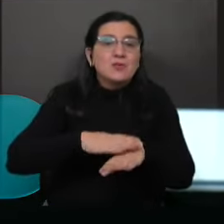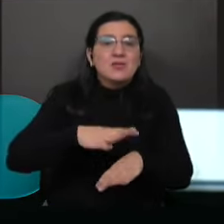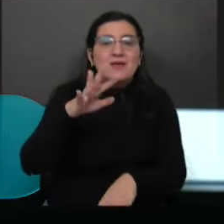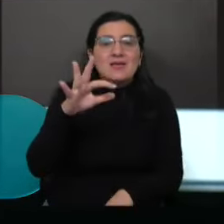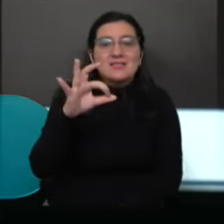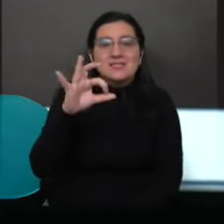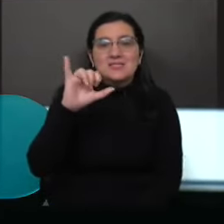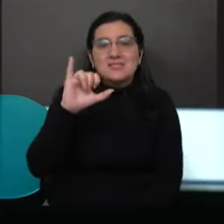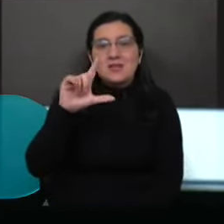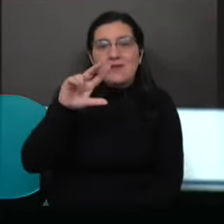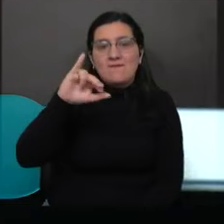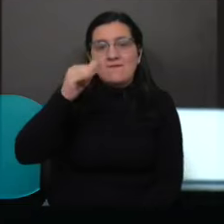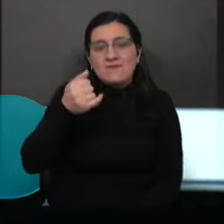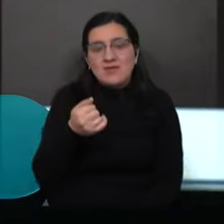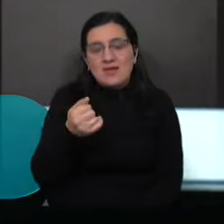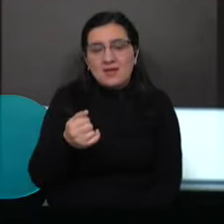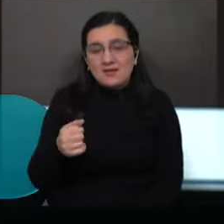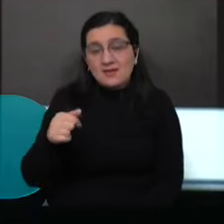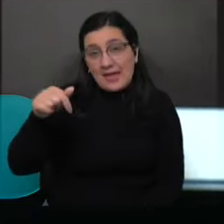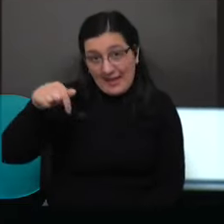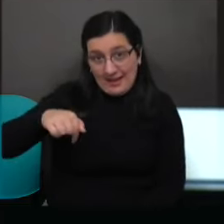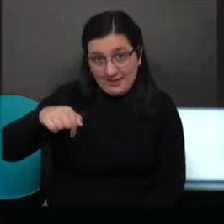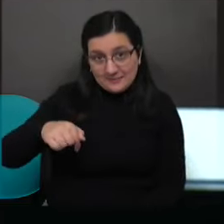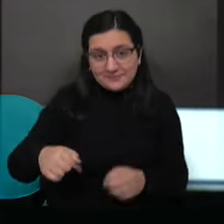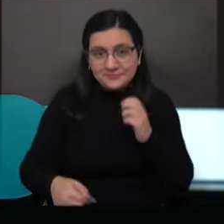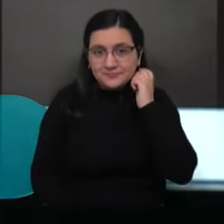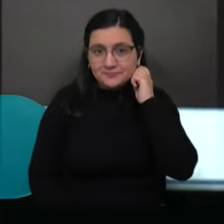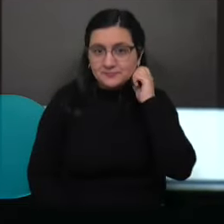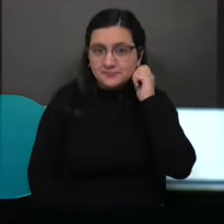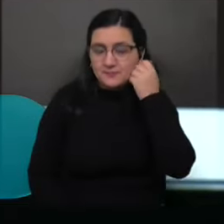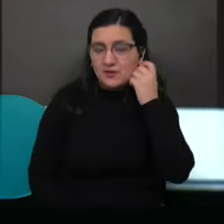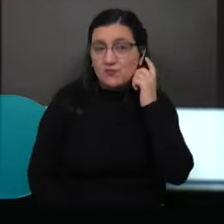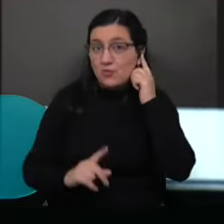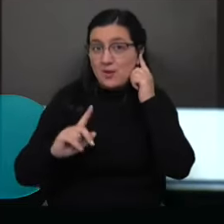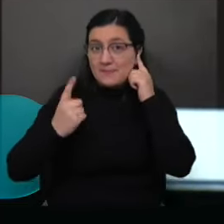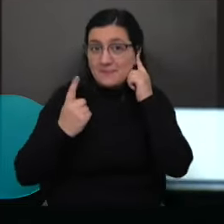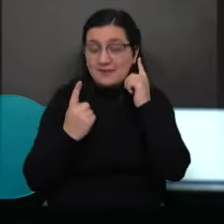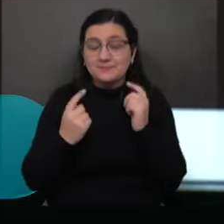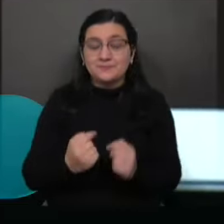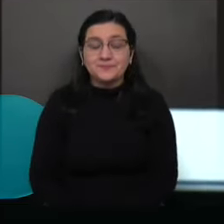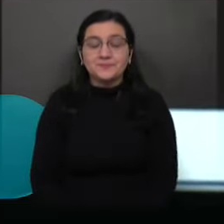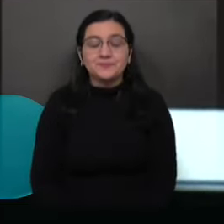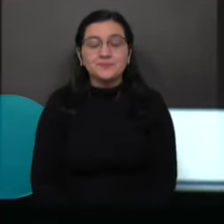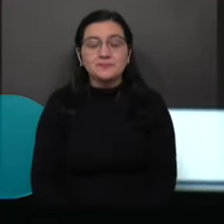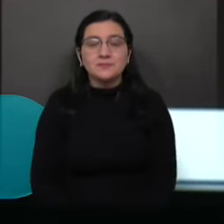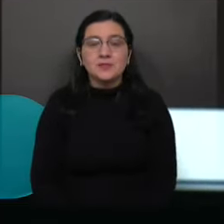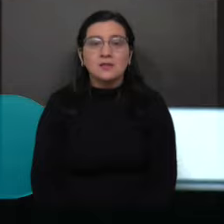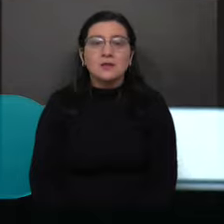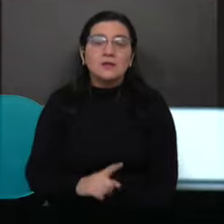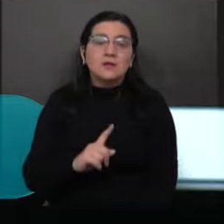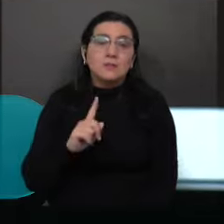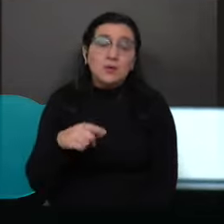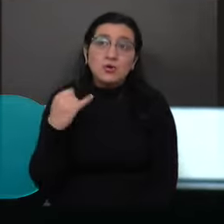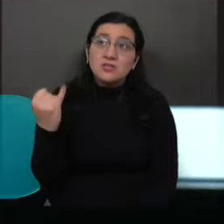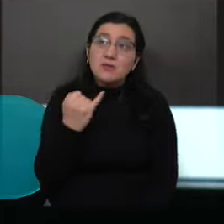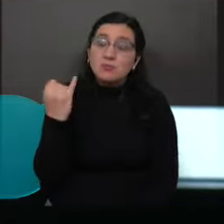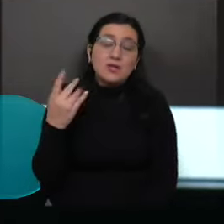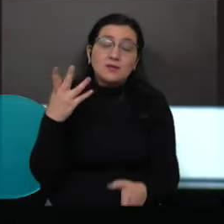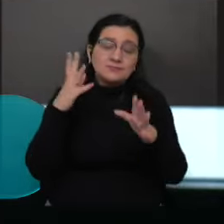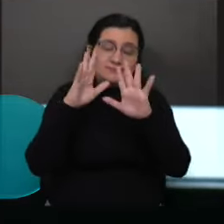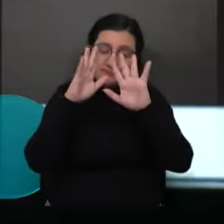que era acá la la mentora y después con el correr del tiempo eso se fue Se fue porque